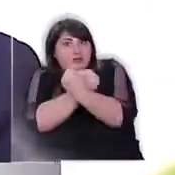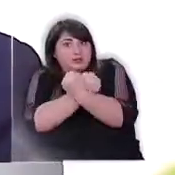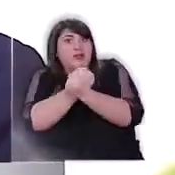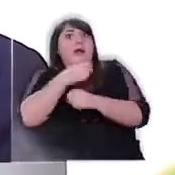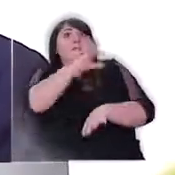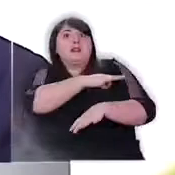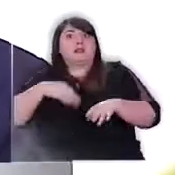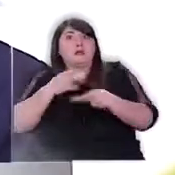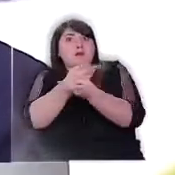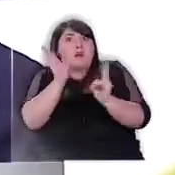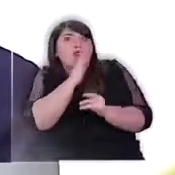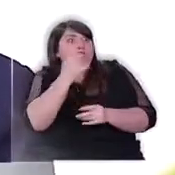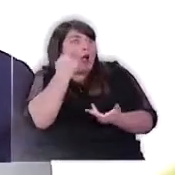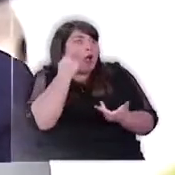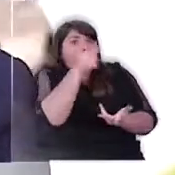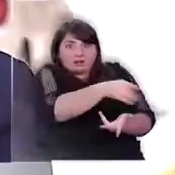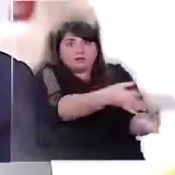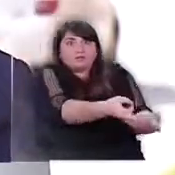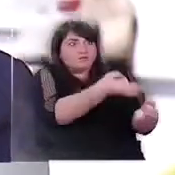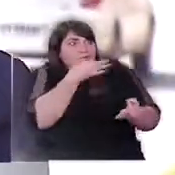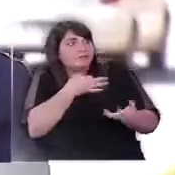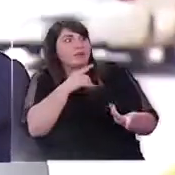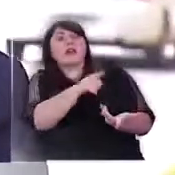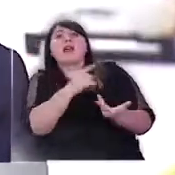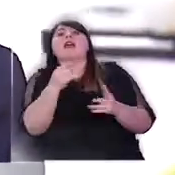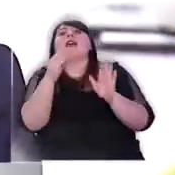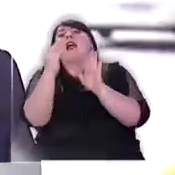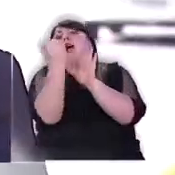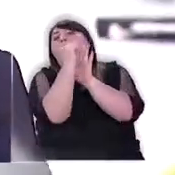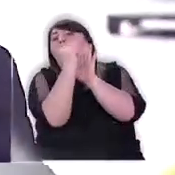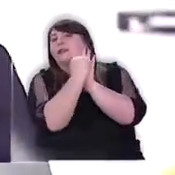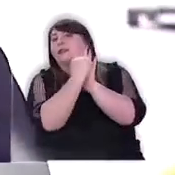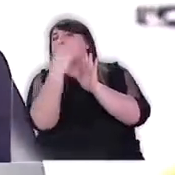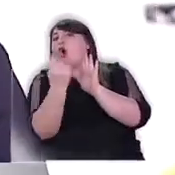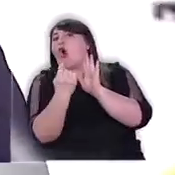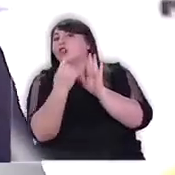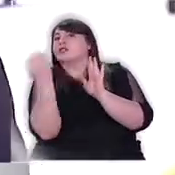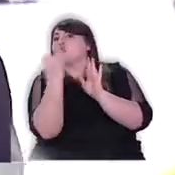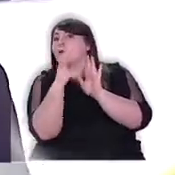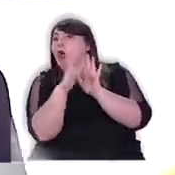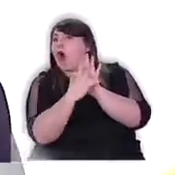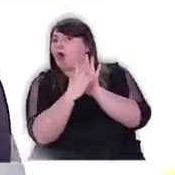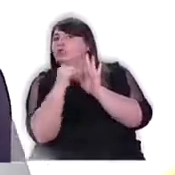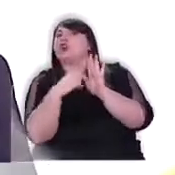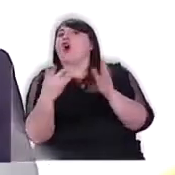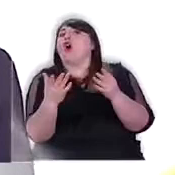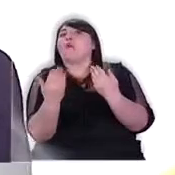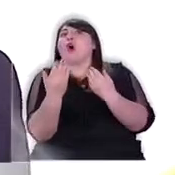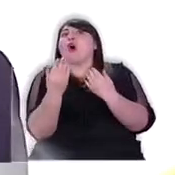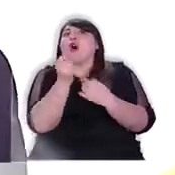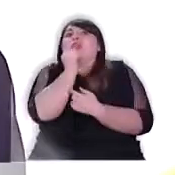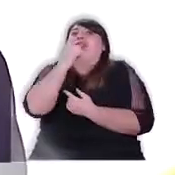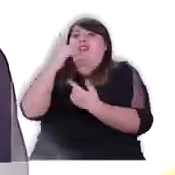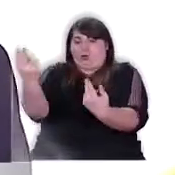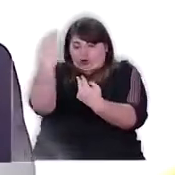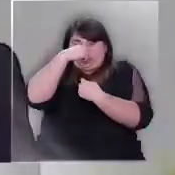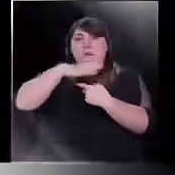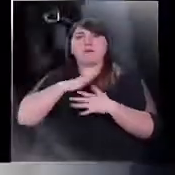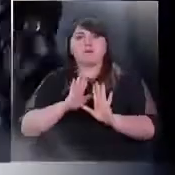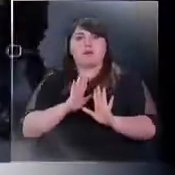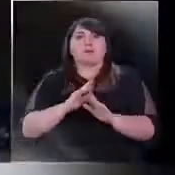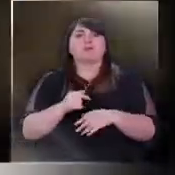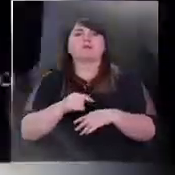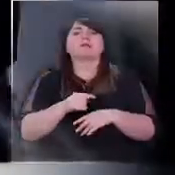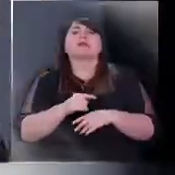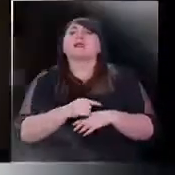otra circunstancia atenuante, contemplada en el artículo 11, número 8. Ah, esto es la autodenuncia, conocida en términos más vulgares.